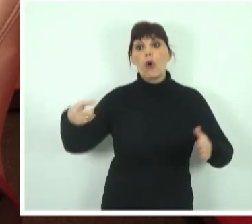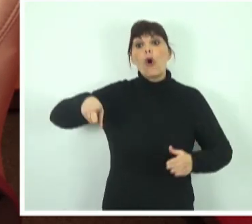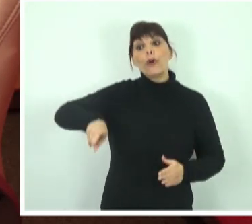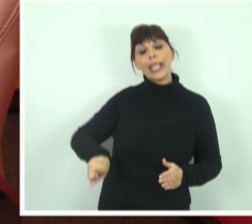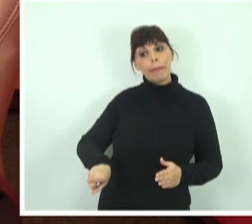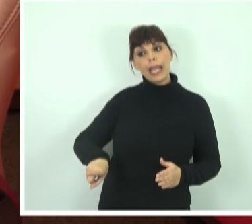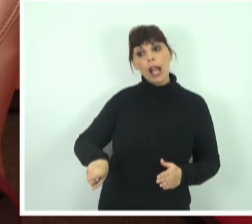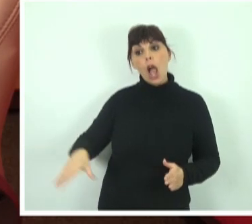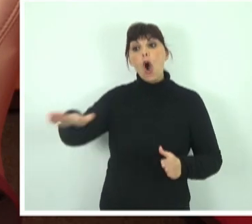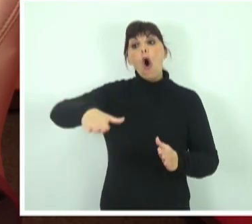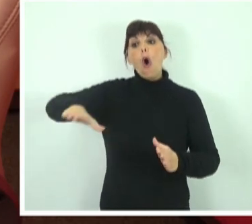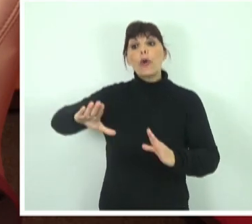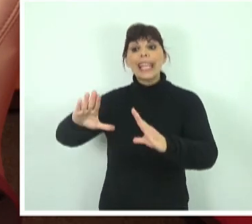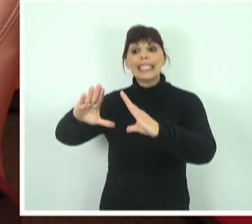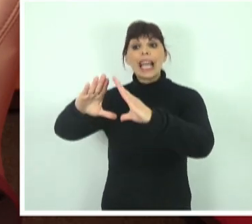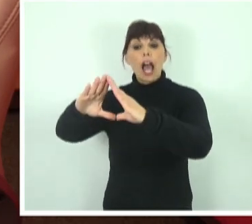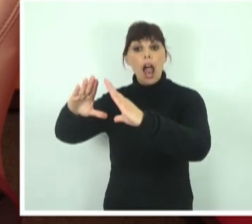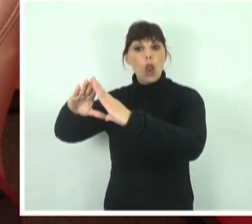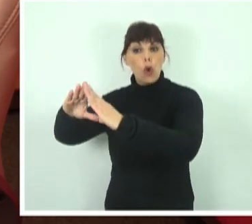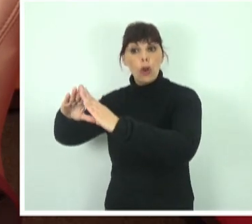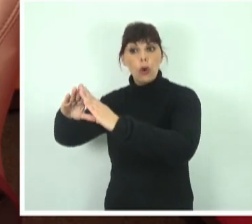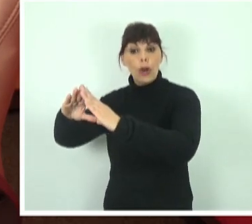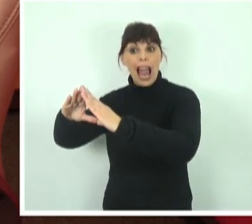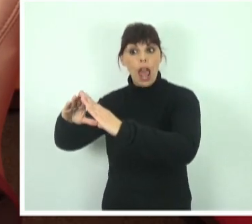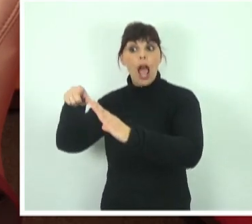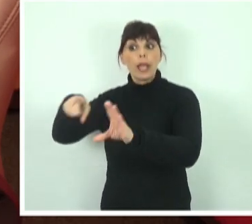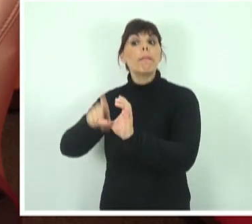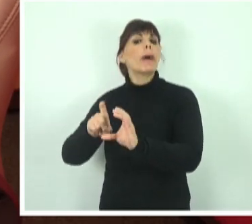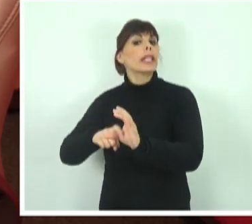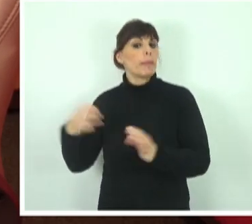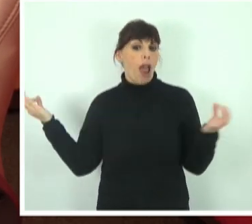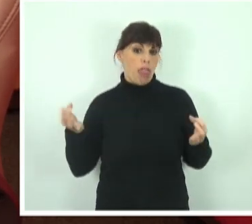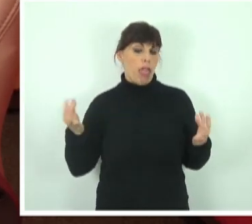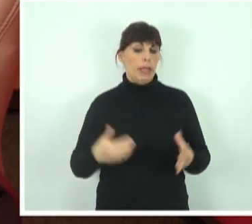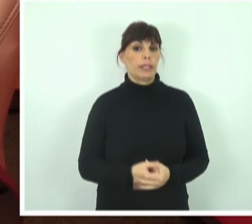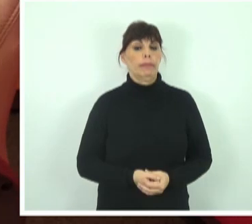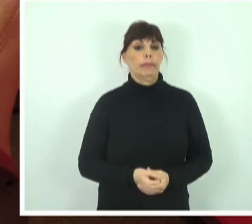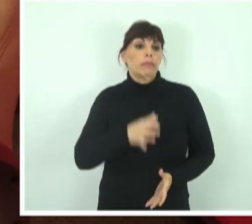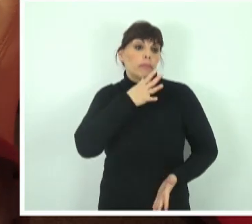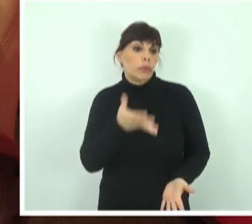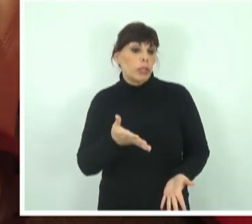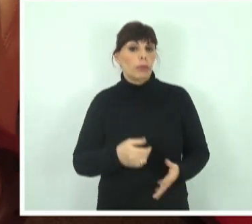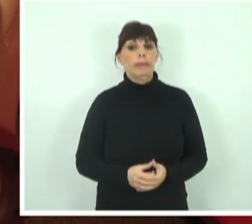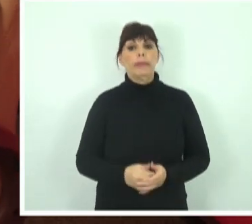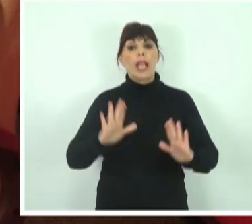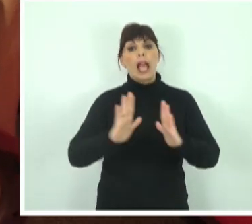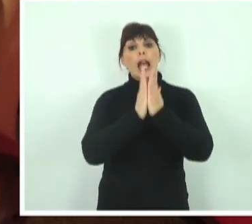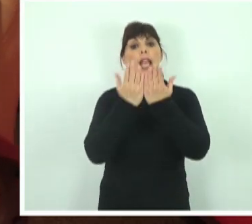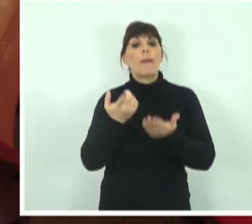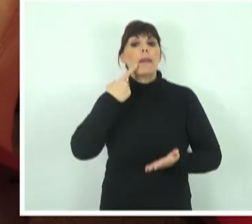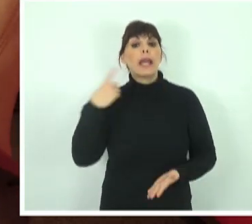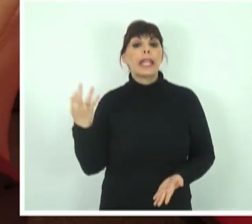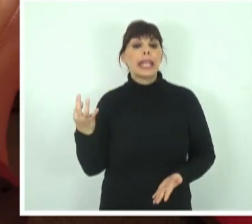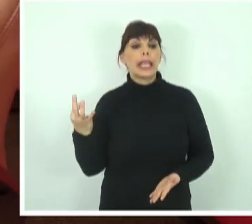miembro y parte de una iglesia local. ¿Por qué? La Biblia nos dice que la iglesia